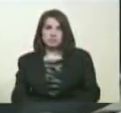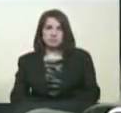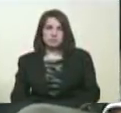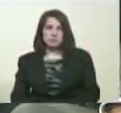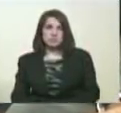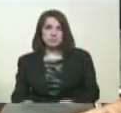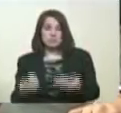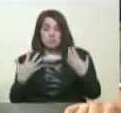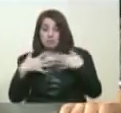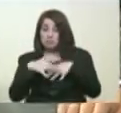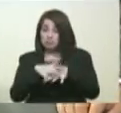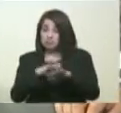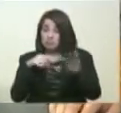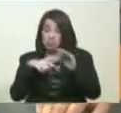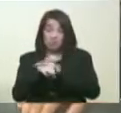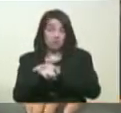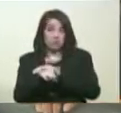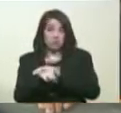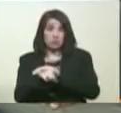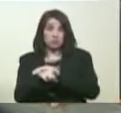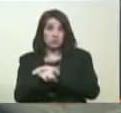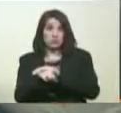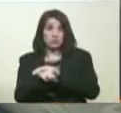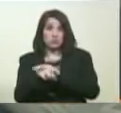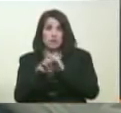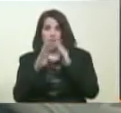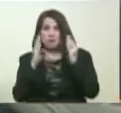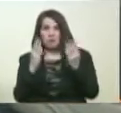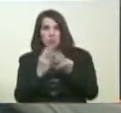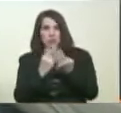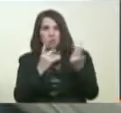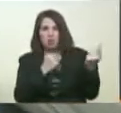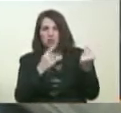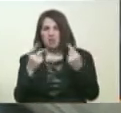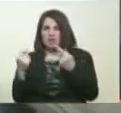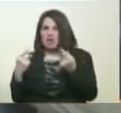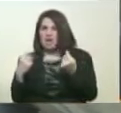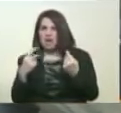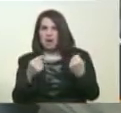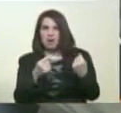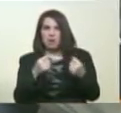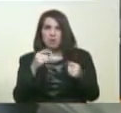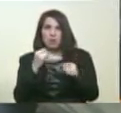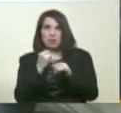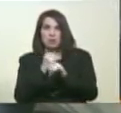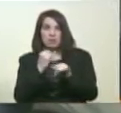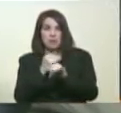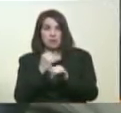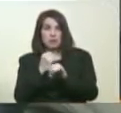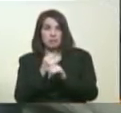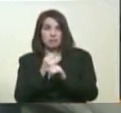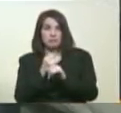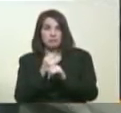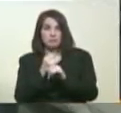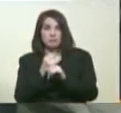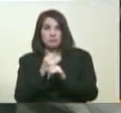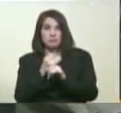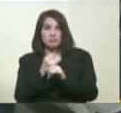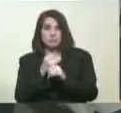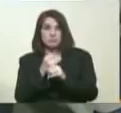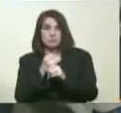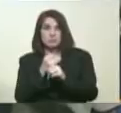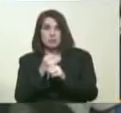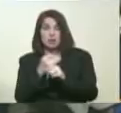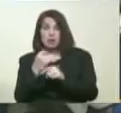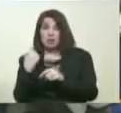penetrar profundo el mundo de las criptomonedas, penetrarlos profundo. Yo tengo